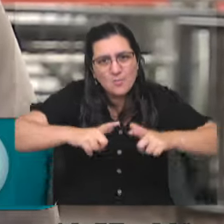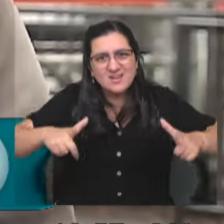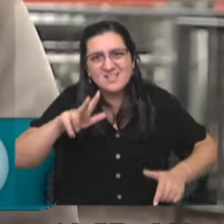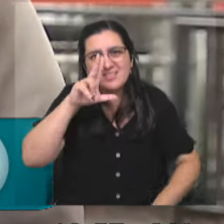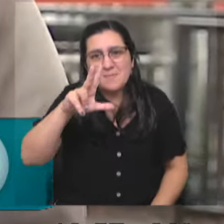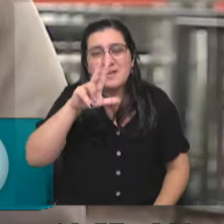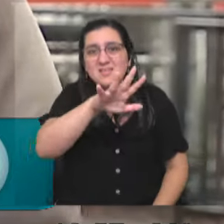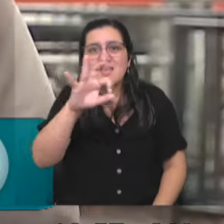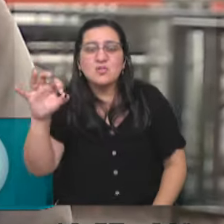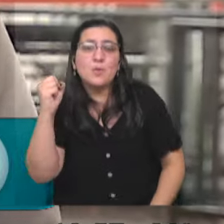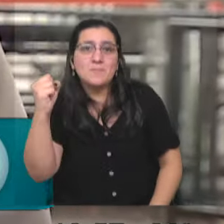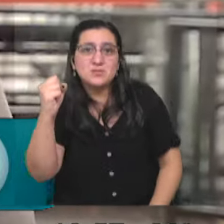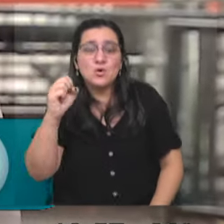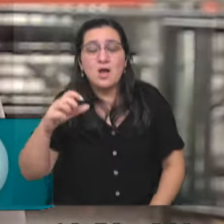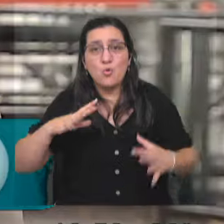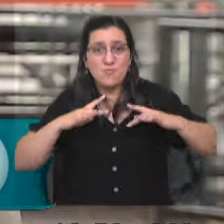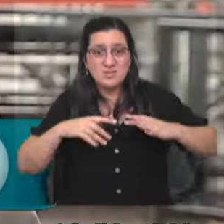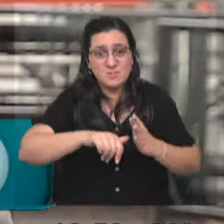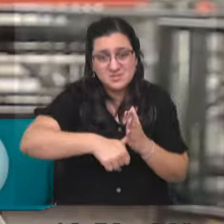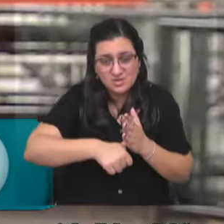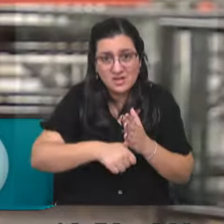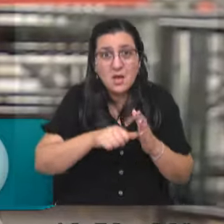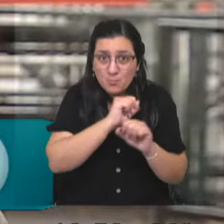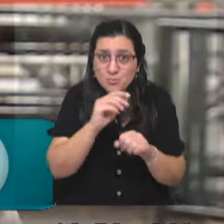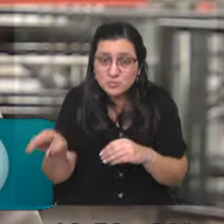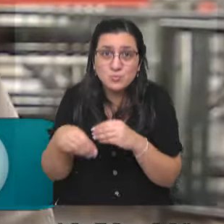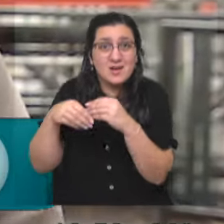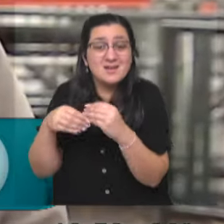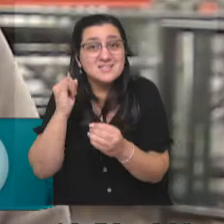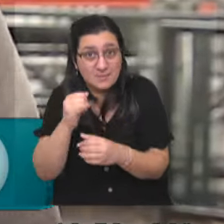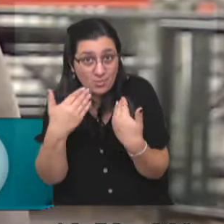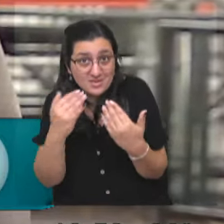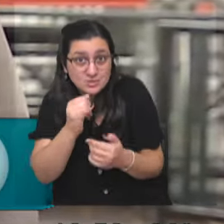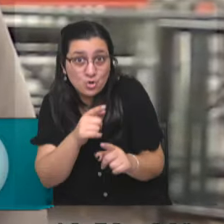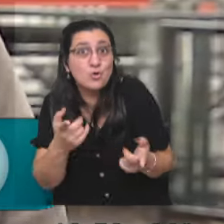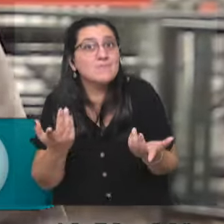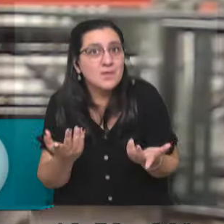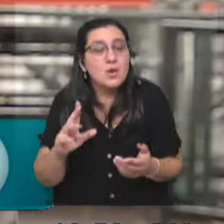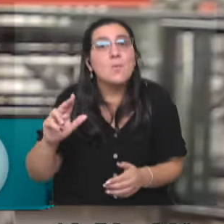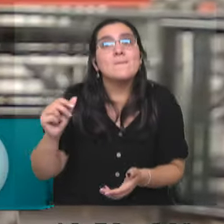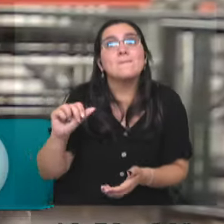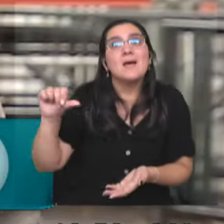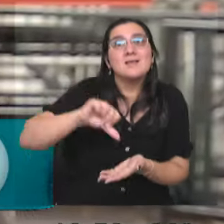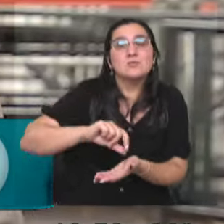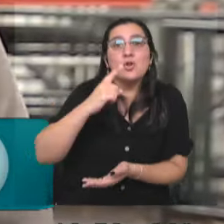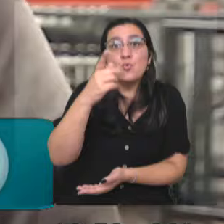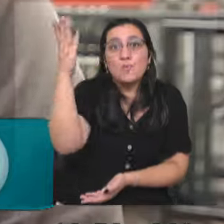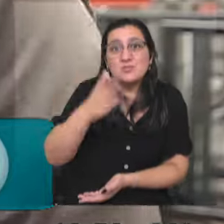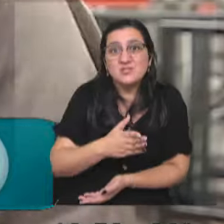pesos a los jubilados y los pensionistas para sacarlos de los ingresos que lo colocan por debajo de la línea de la pobreza o no es viable? En un país donde el 1% más rico